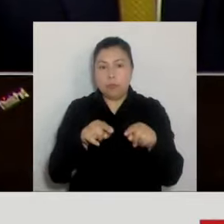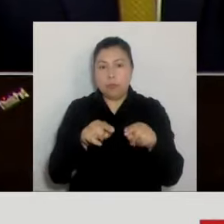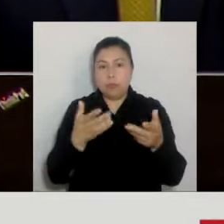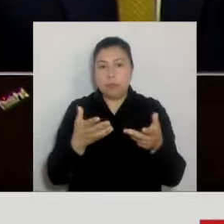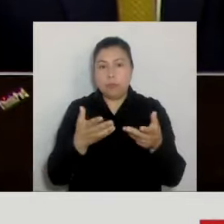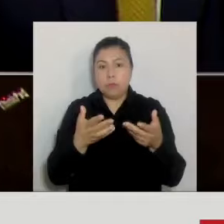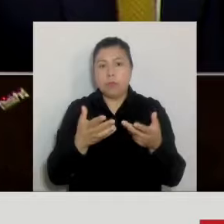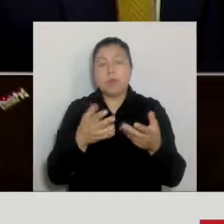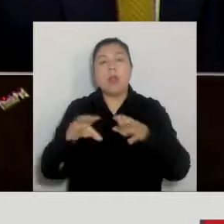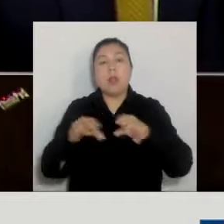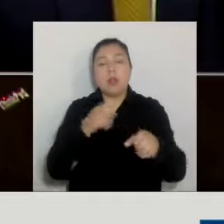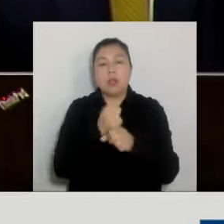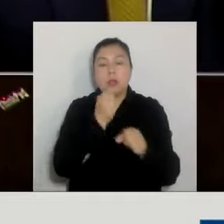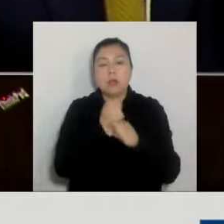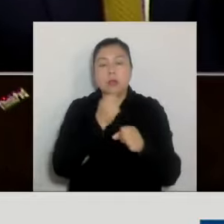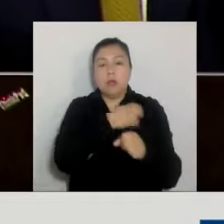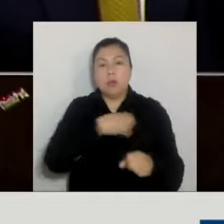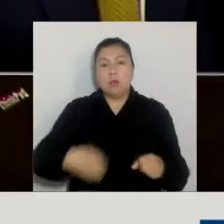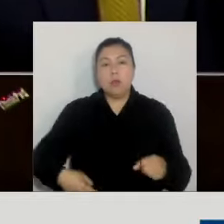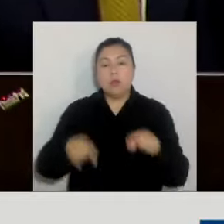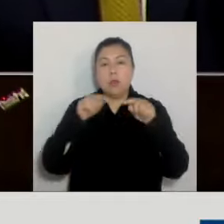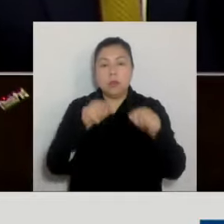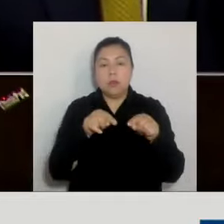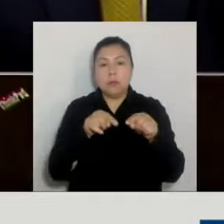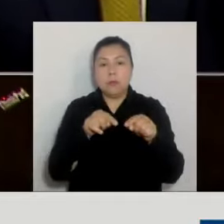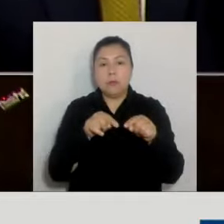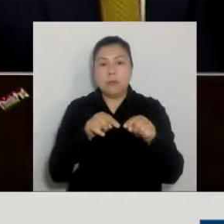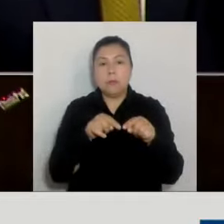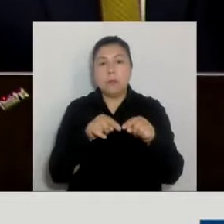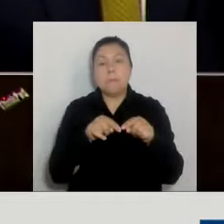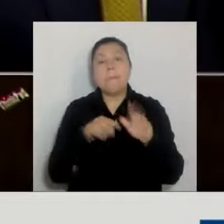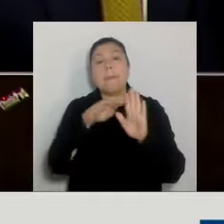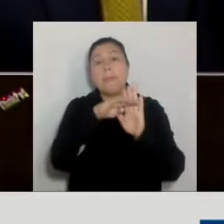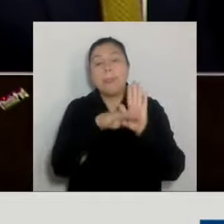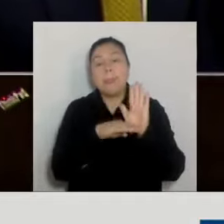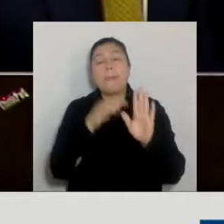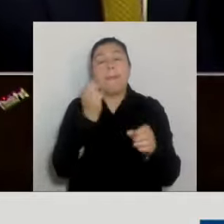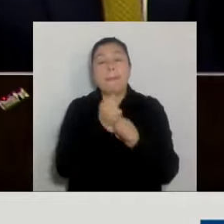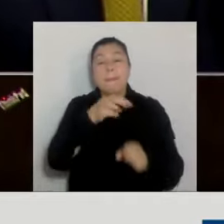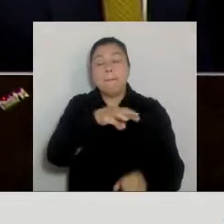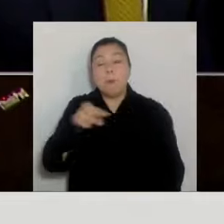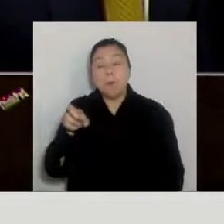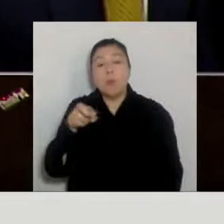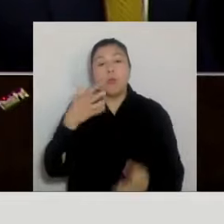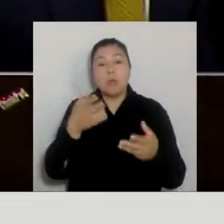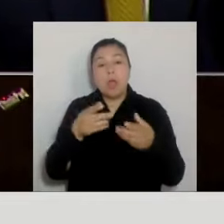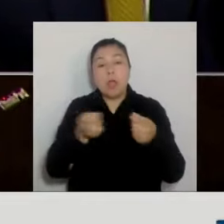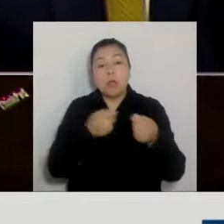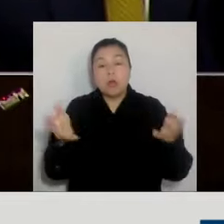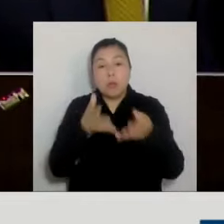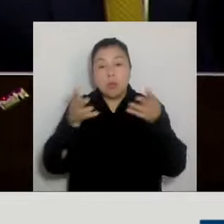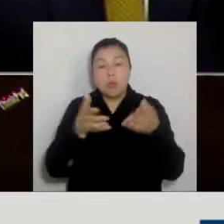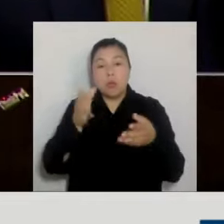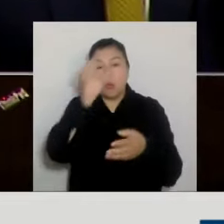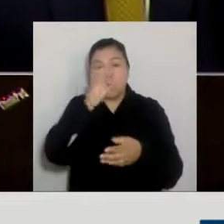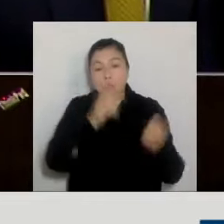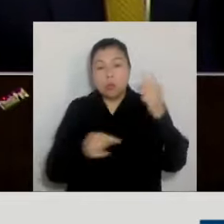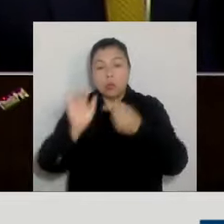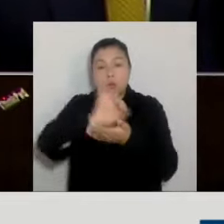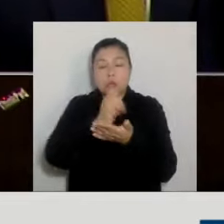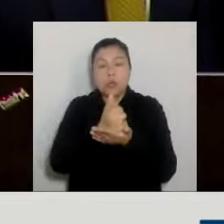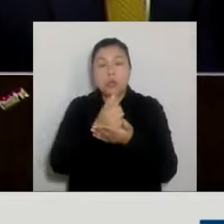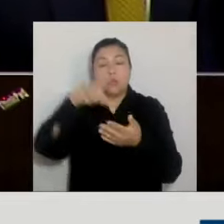gobiernos en especial sobre las actuaciones de de ministerios de energía de obras públicas de economía fomento y turismo la superintendencia de Electricidad